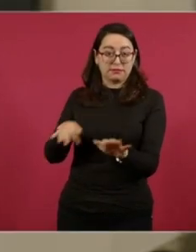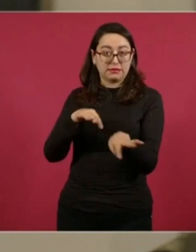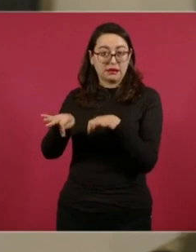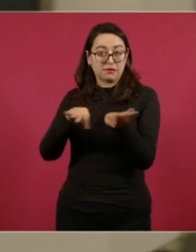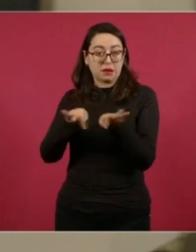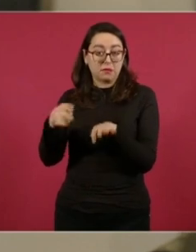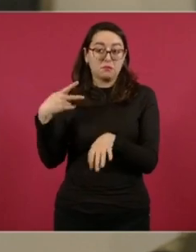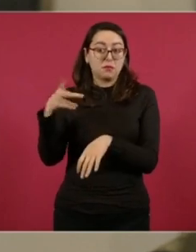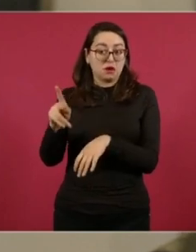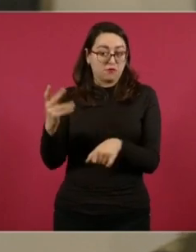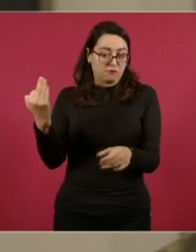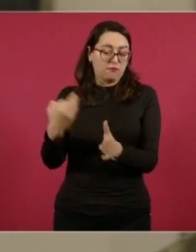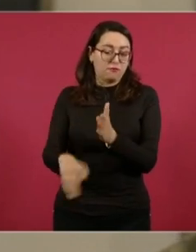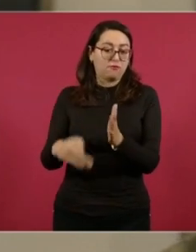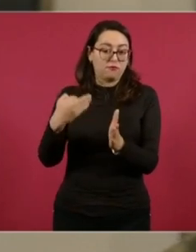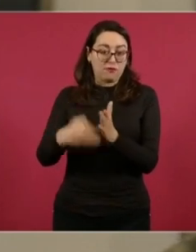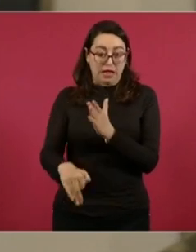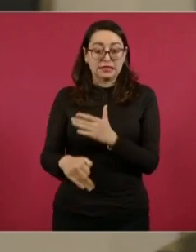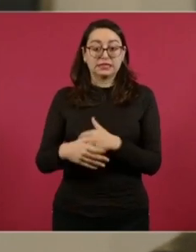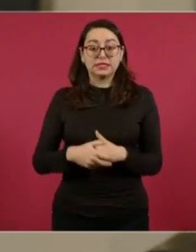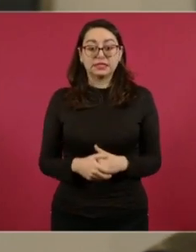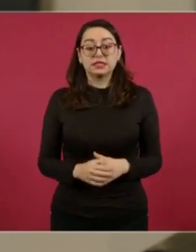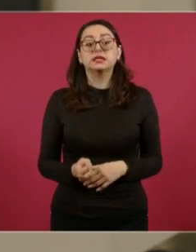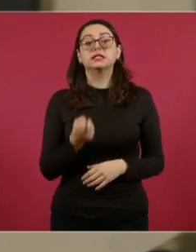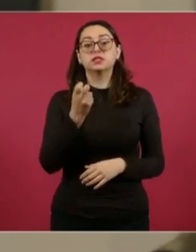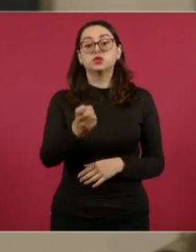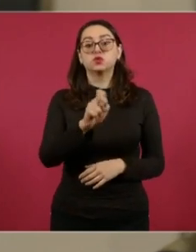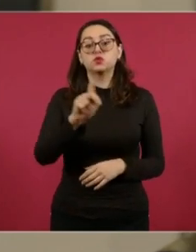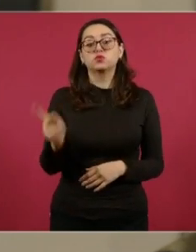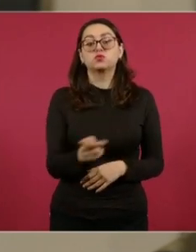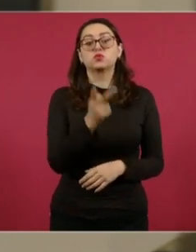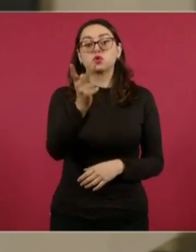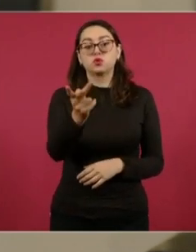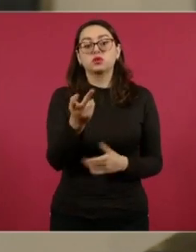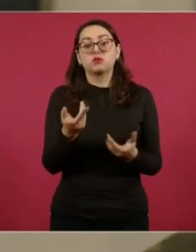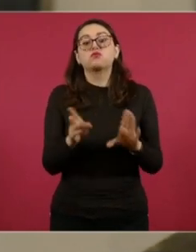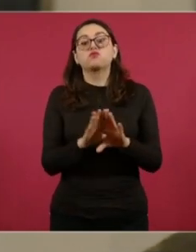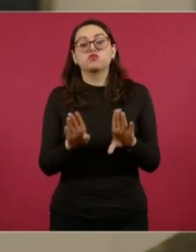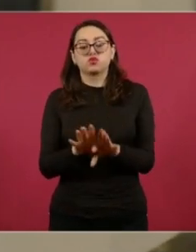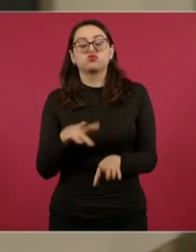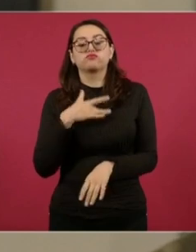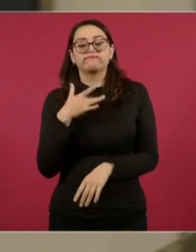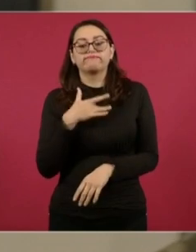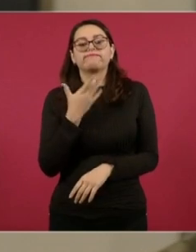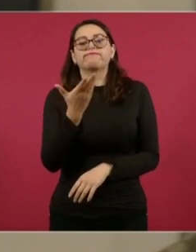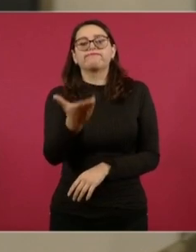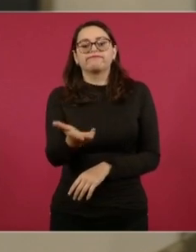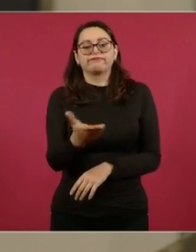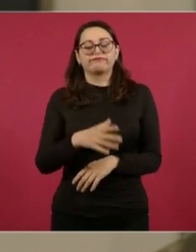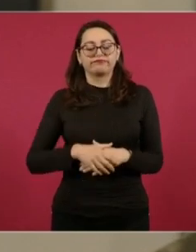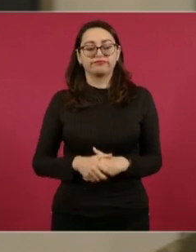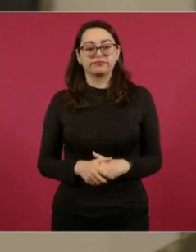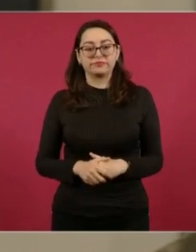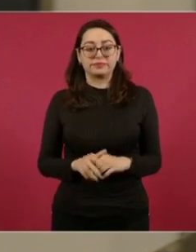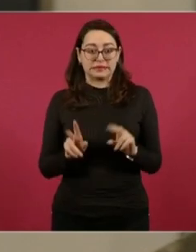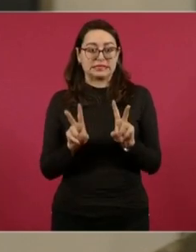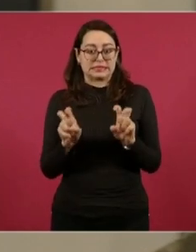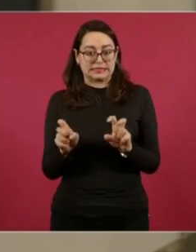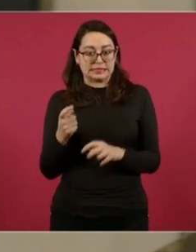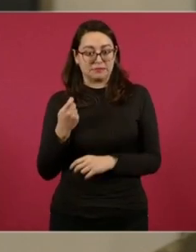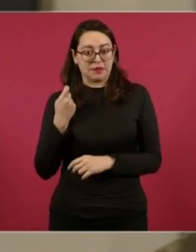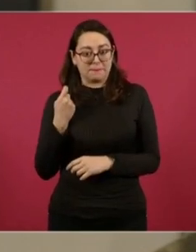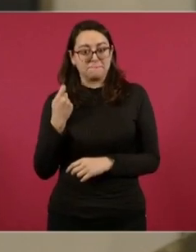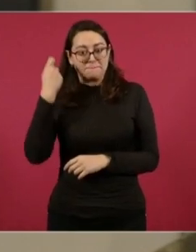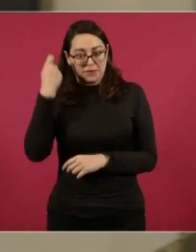en estos próximos periodos. Esto es lo que tiene que ver. Preguntarle concretamente de esta reforma, si lo va a considerar esta reforma a las pensiones, el